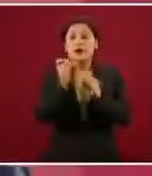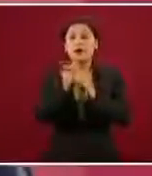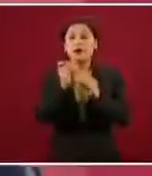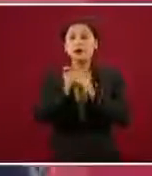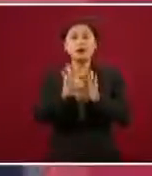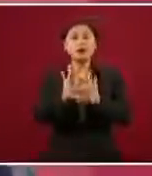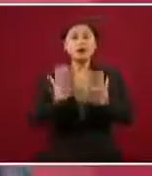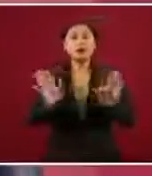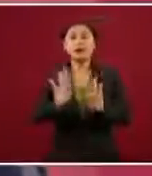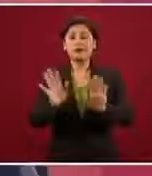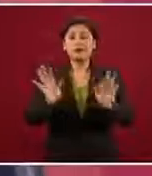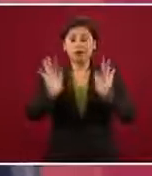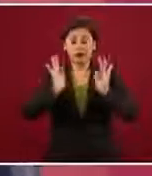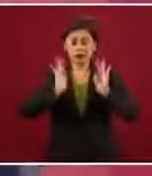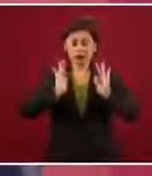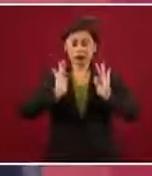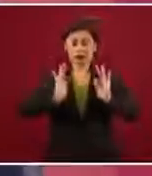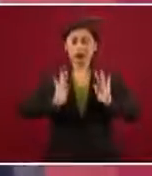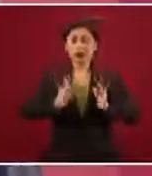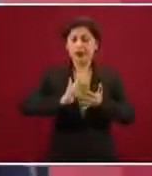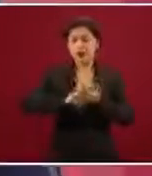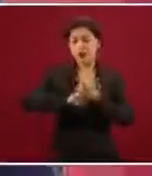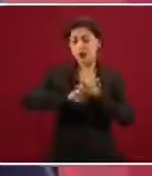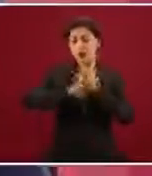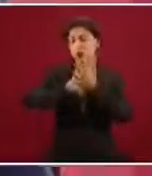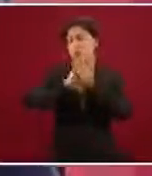sin confrontación, sin violencia.